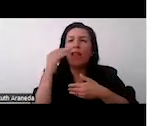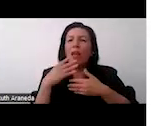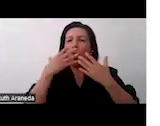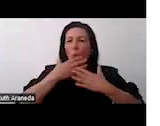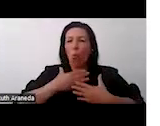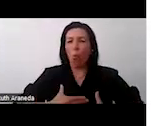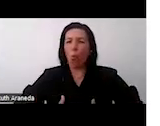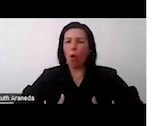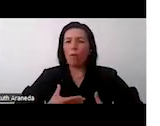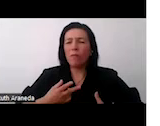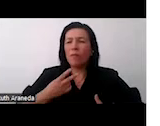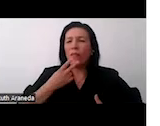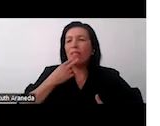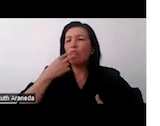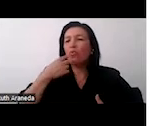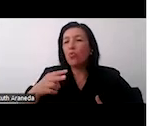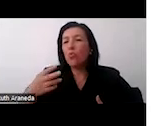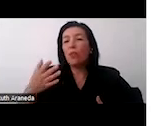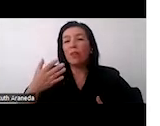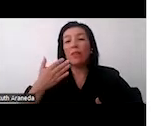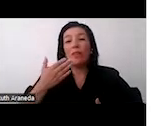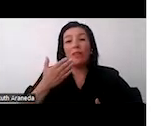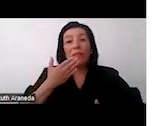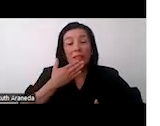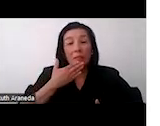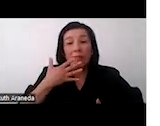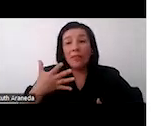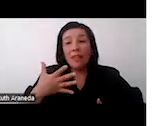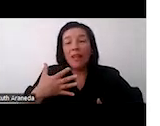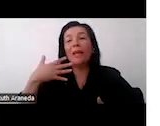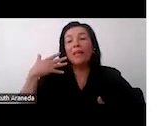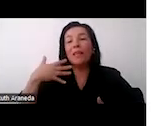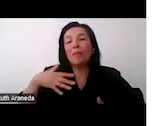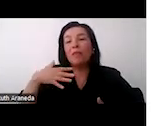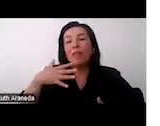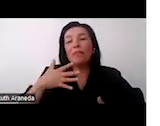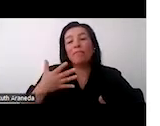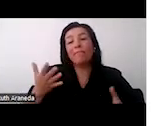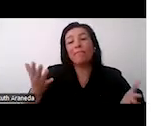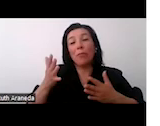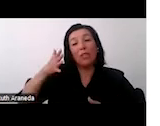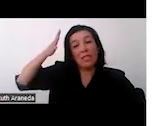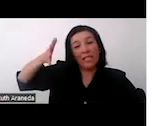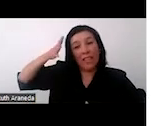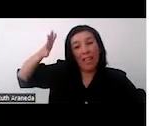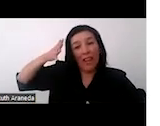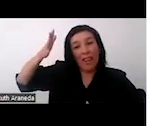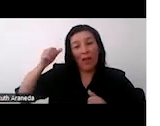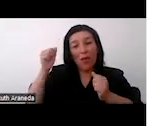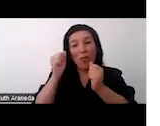de su comportamiento y de su importancia a través de charlas en conjunto con la